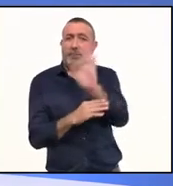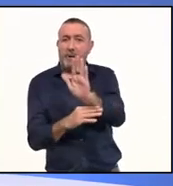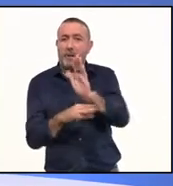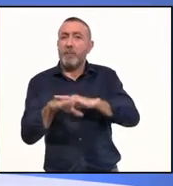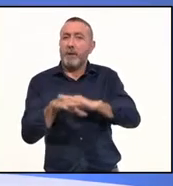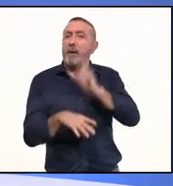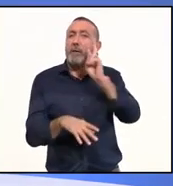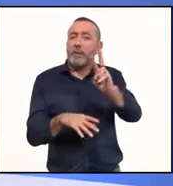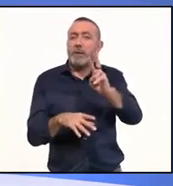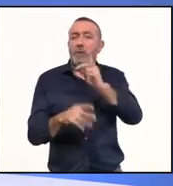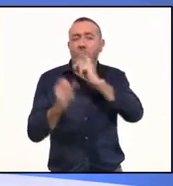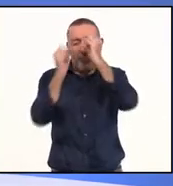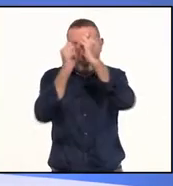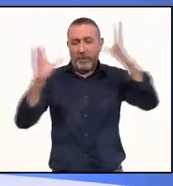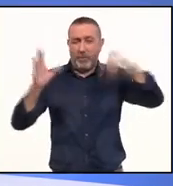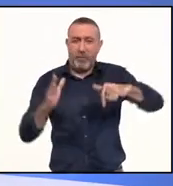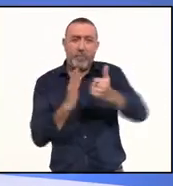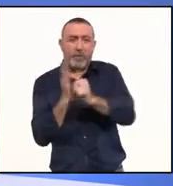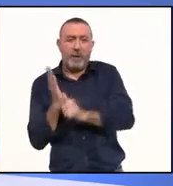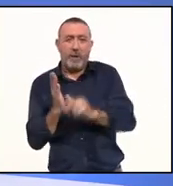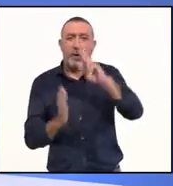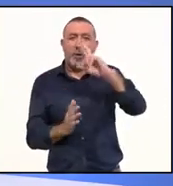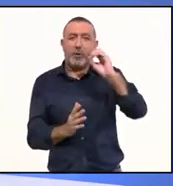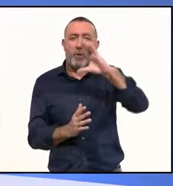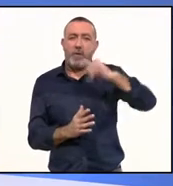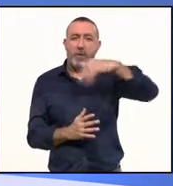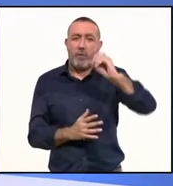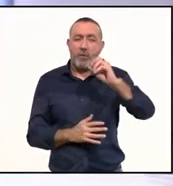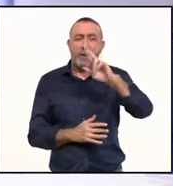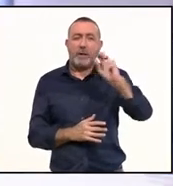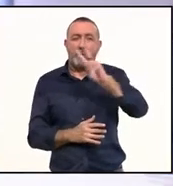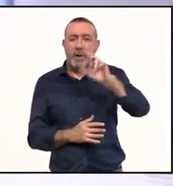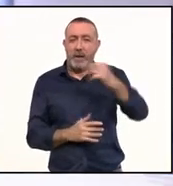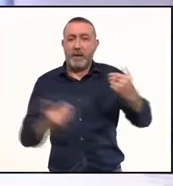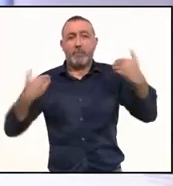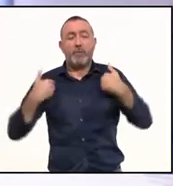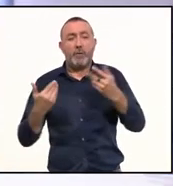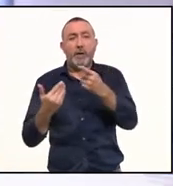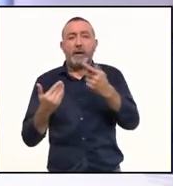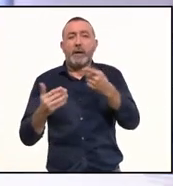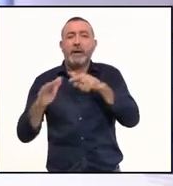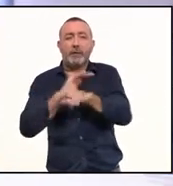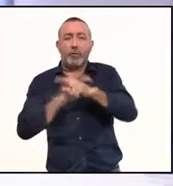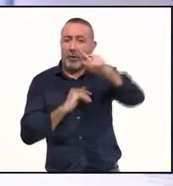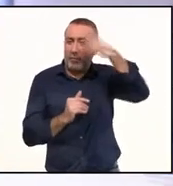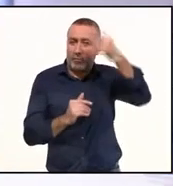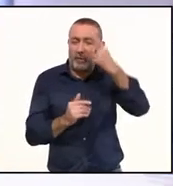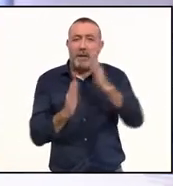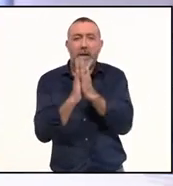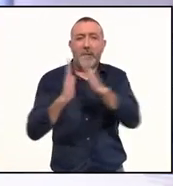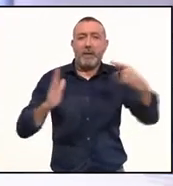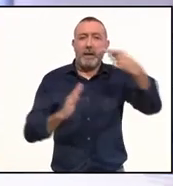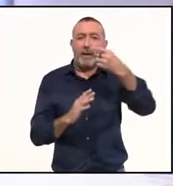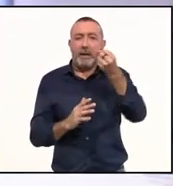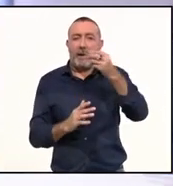un poco cuál es la idea del programa en primer lugar rocío ribera ocaña que es gestora cultural de la librería capear ocio gracias por acompañarnos muchas gracias